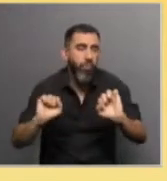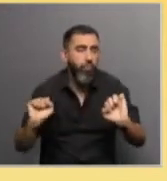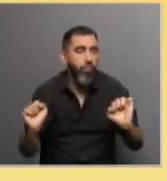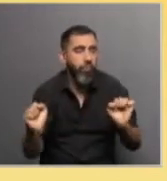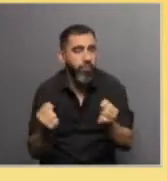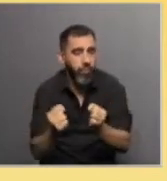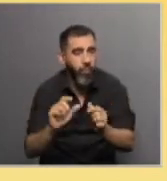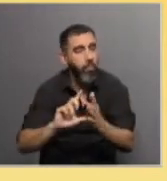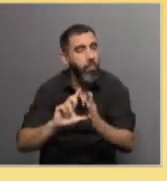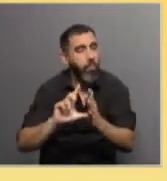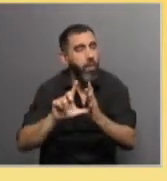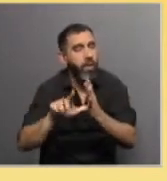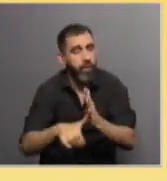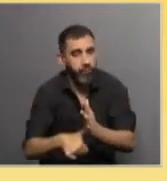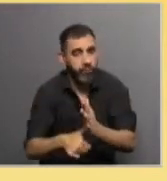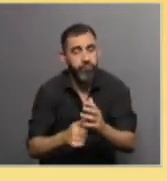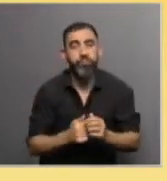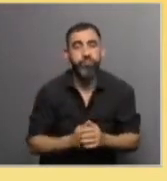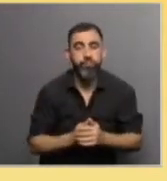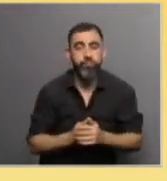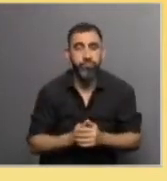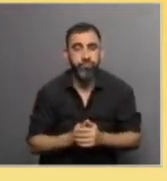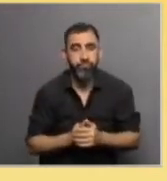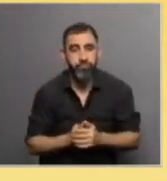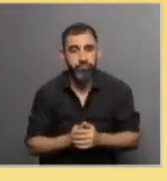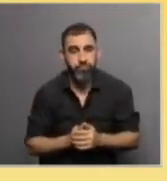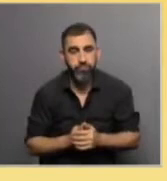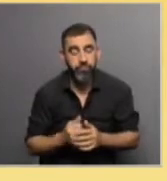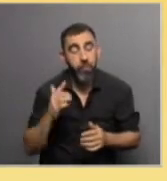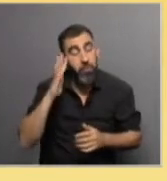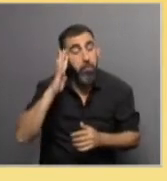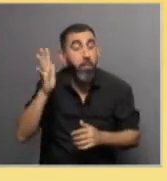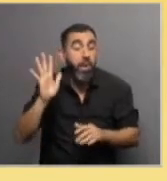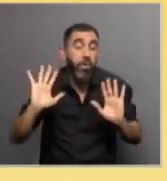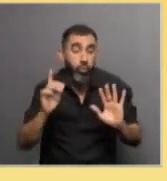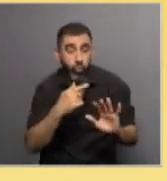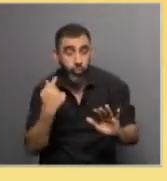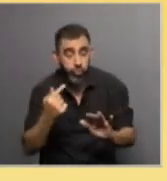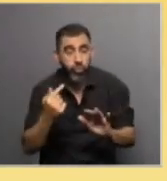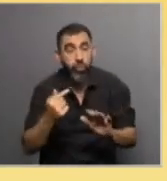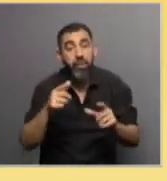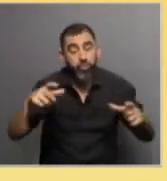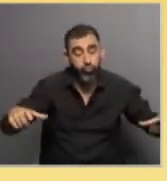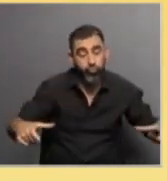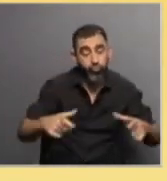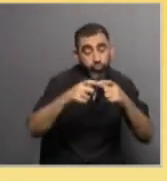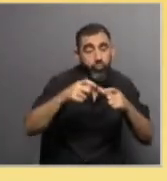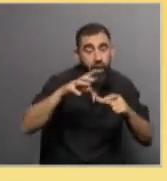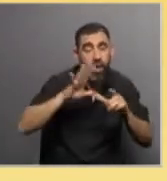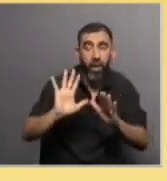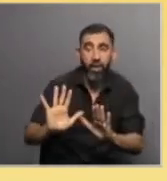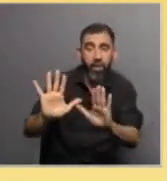un poco más lento. Entonces, bueno, la hipótesis es de que son conductos de magma que